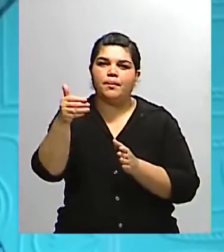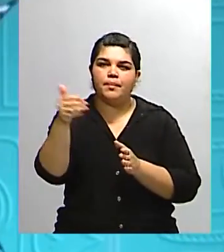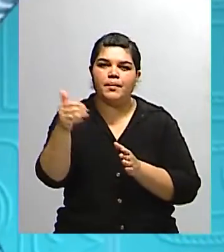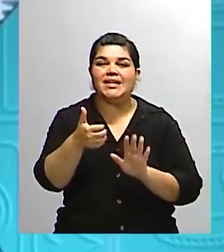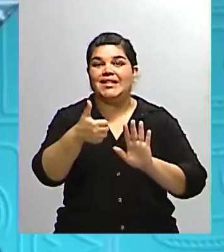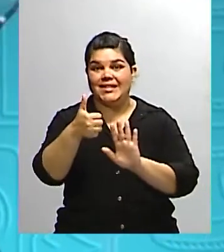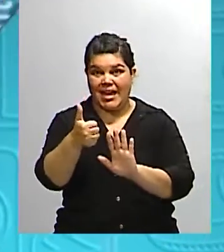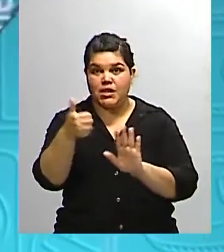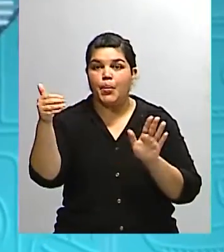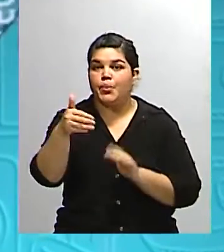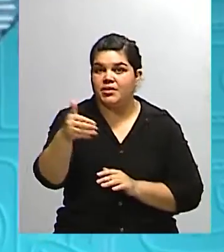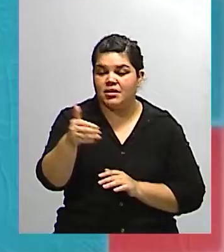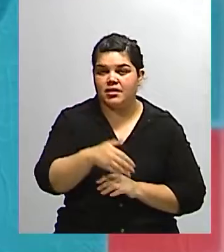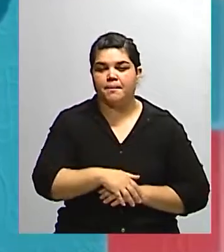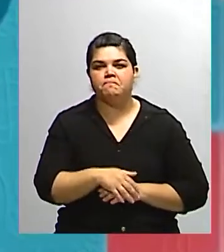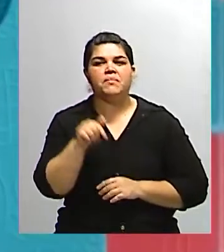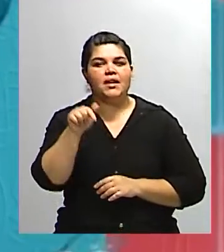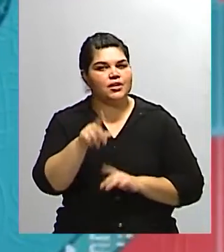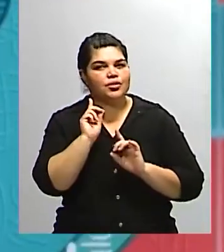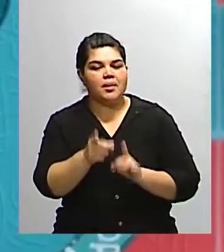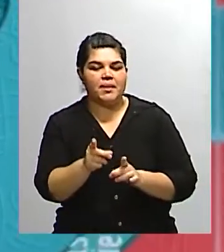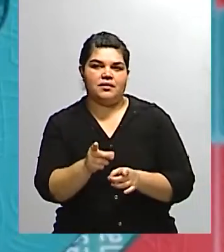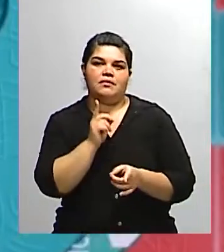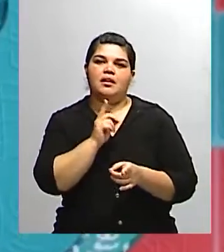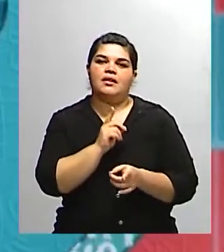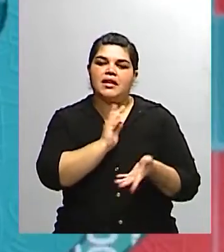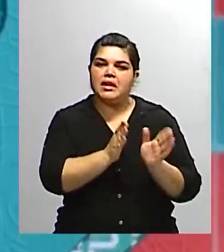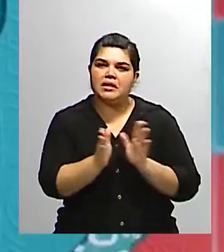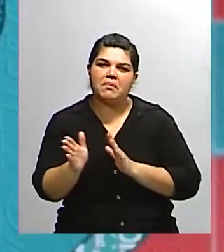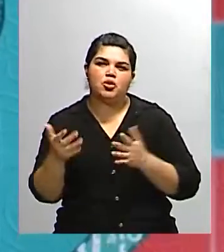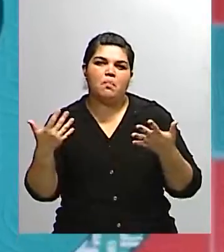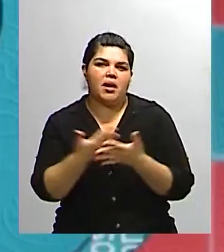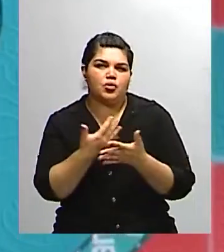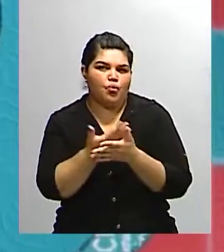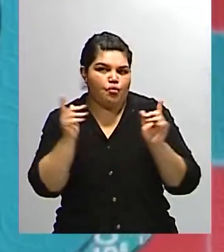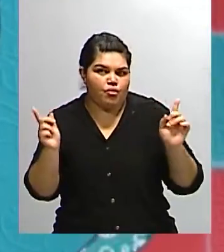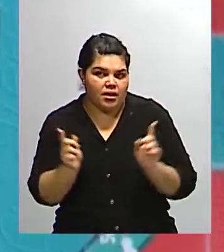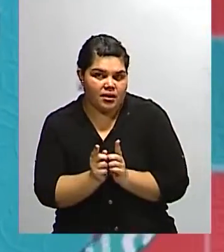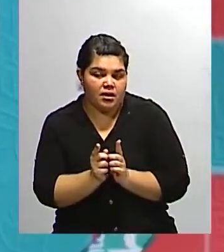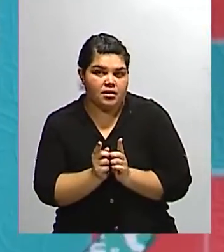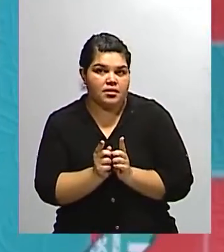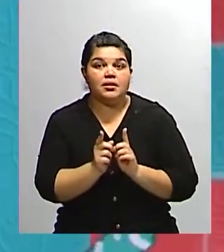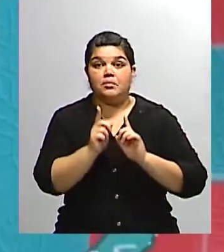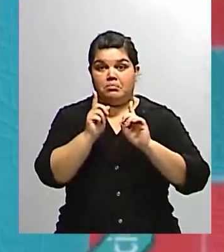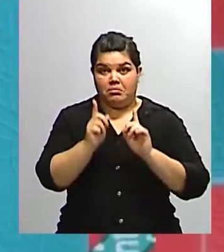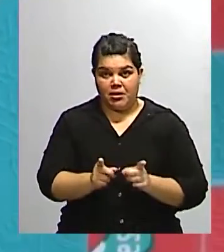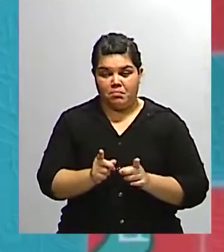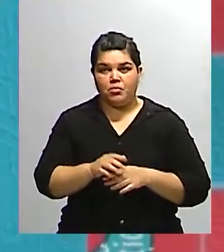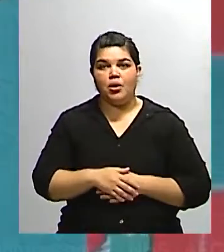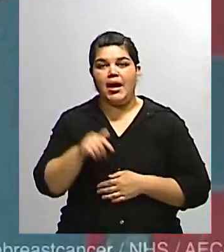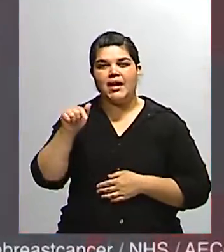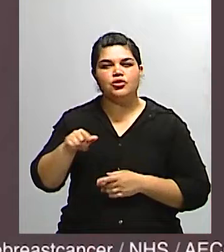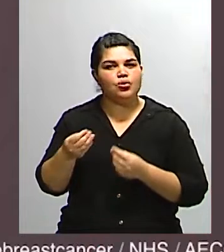muchísimo, mejorando muchísimo todo lo que son cuidados paliativos, se pasa mucho mejor. Y luego generalmente se hace radioterapia en